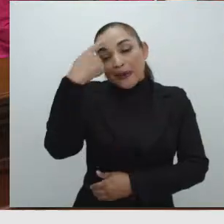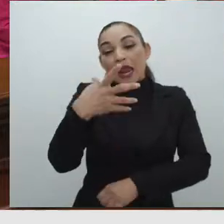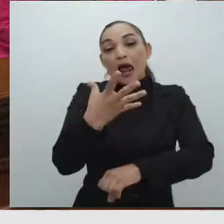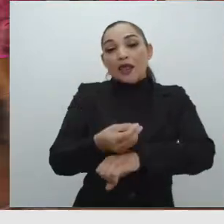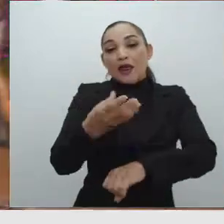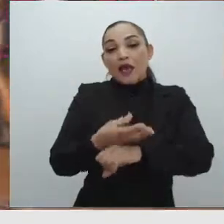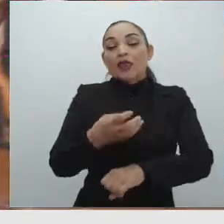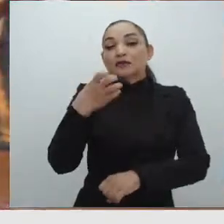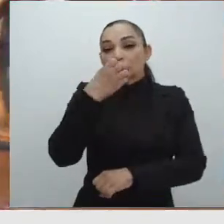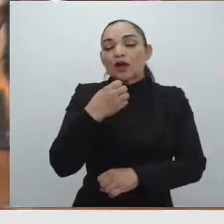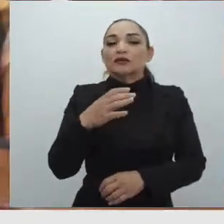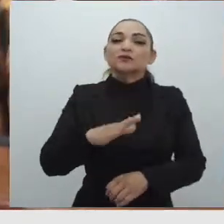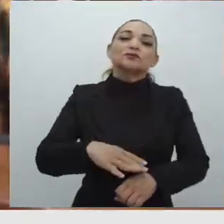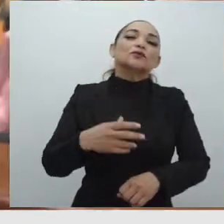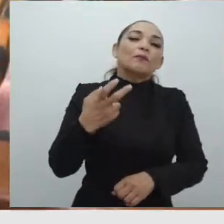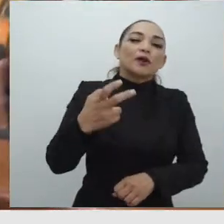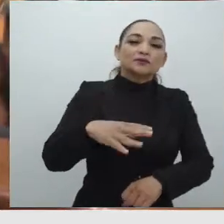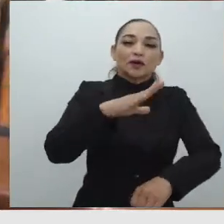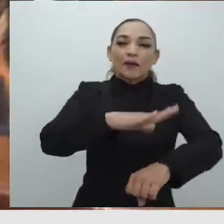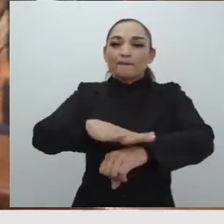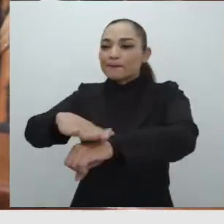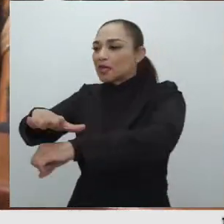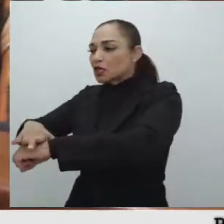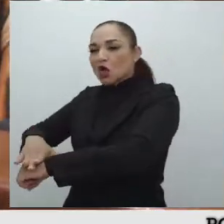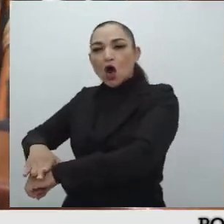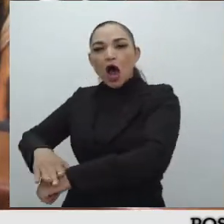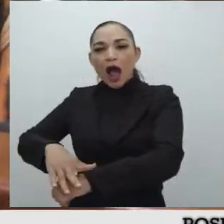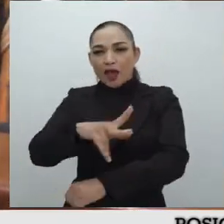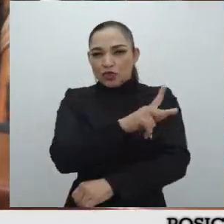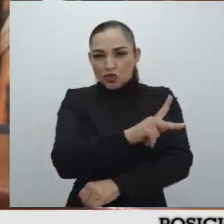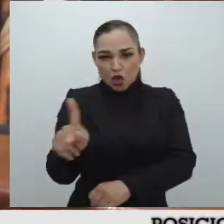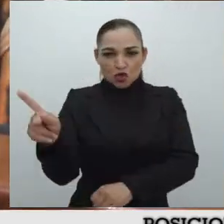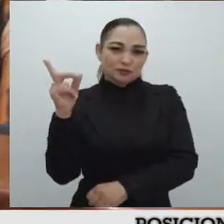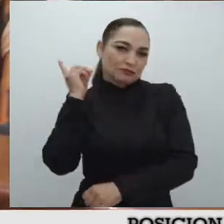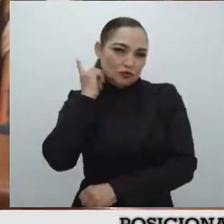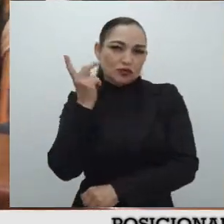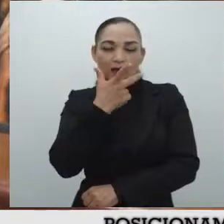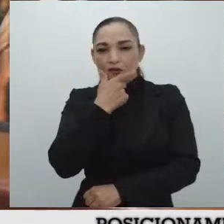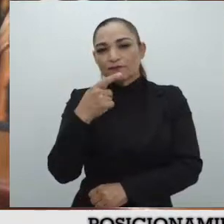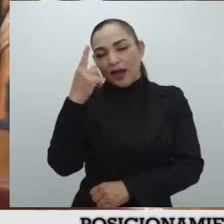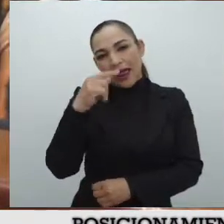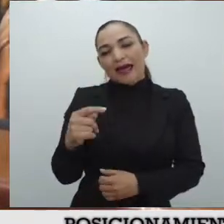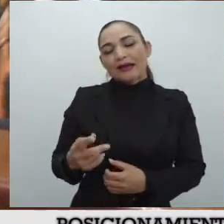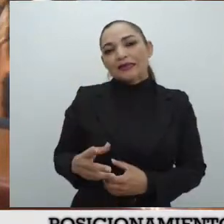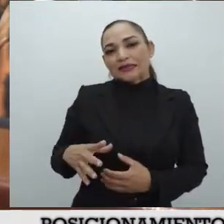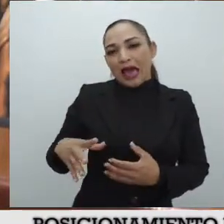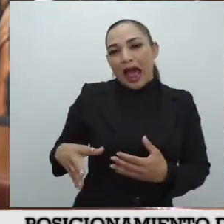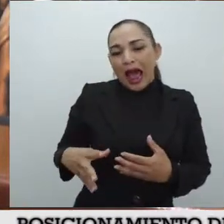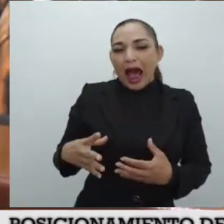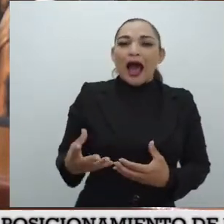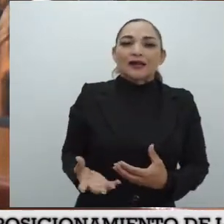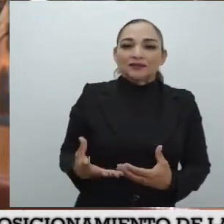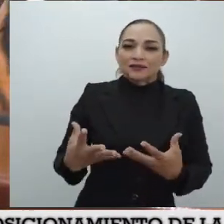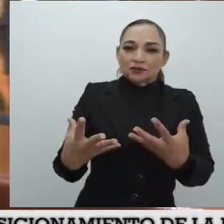se sumen a apoyar a las niñas y a los niños, porque señalar no logra nada,